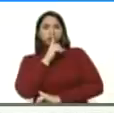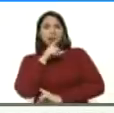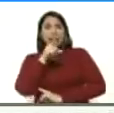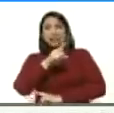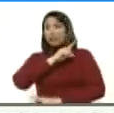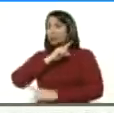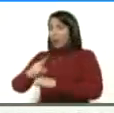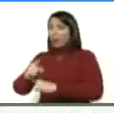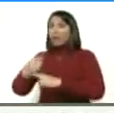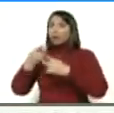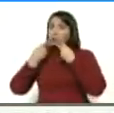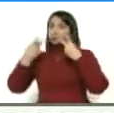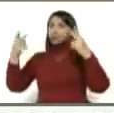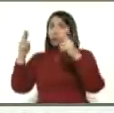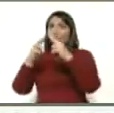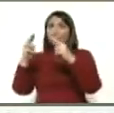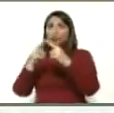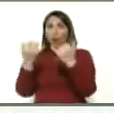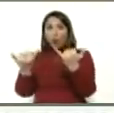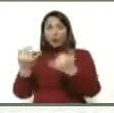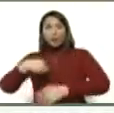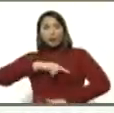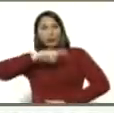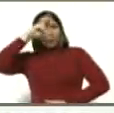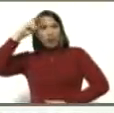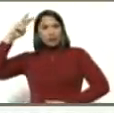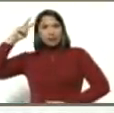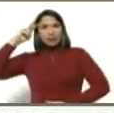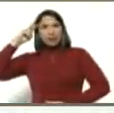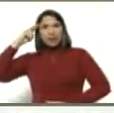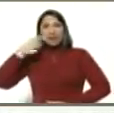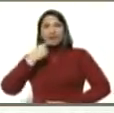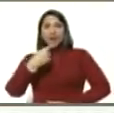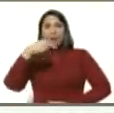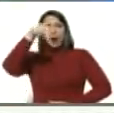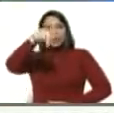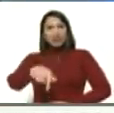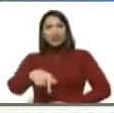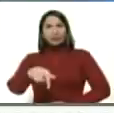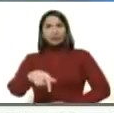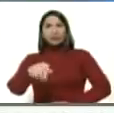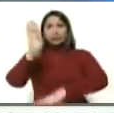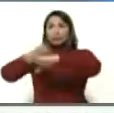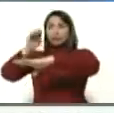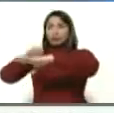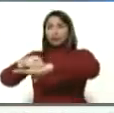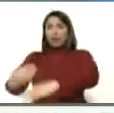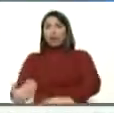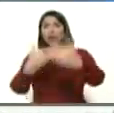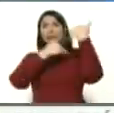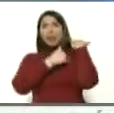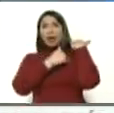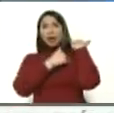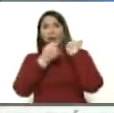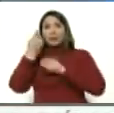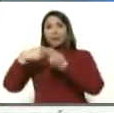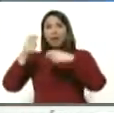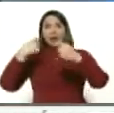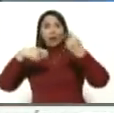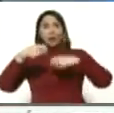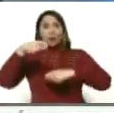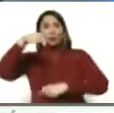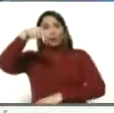reconocerse. Muy recientemente nuestro canciller citó aquí al encargado de negocios del Reino Unido en